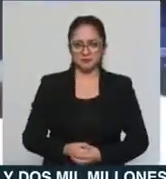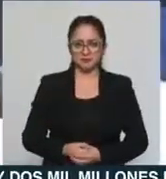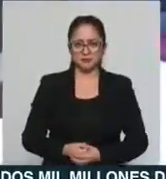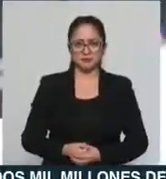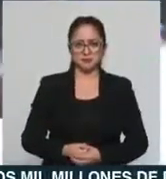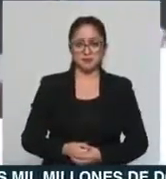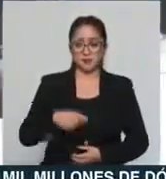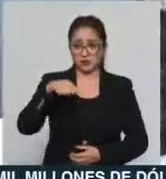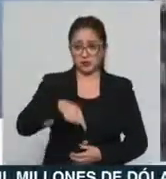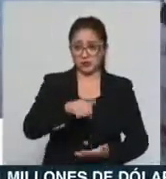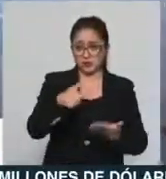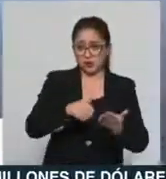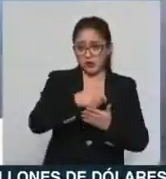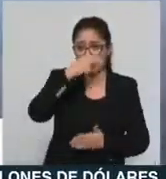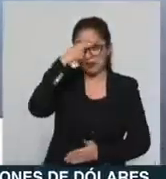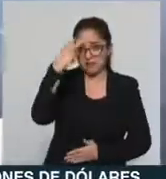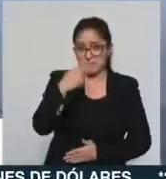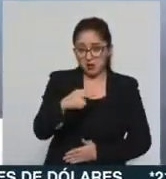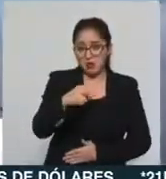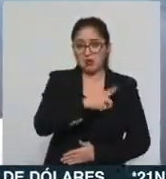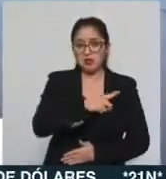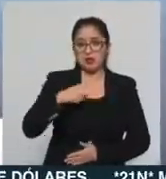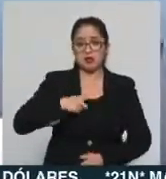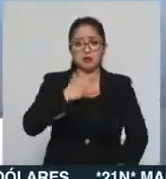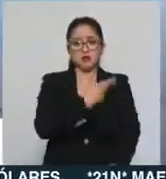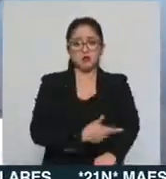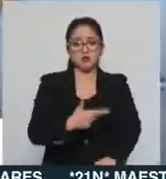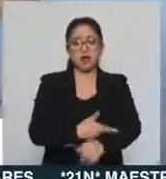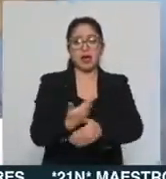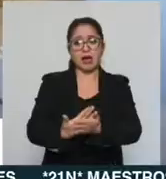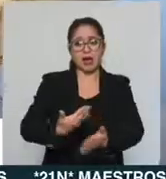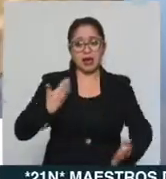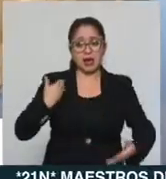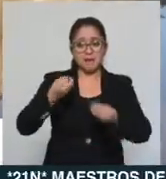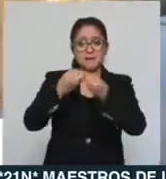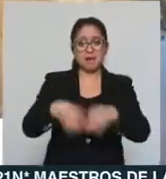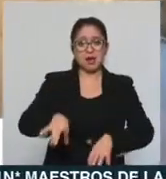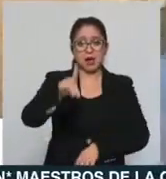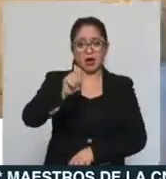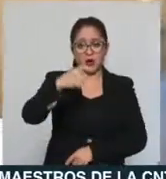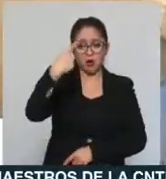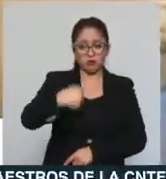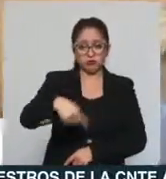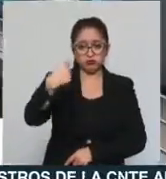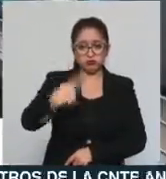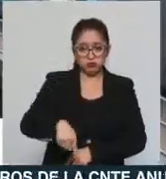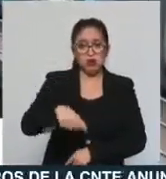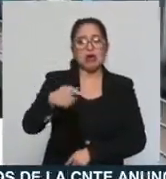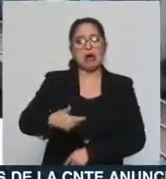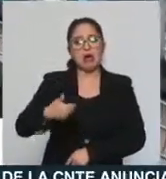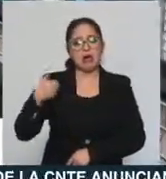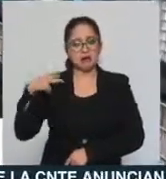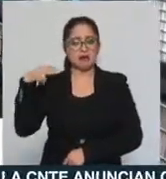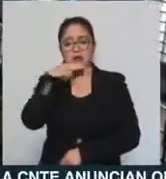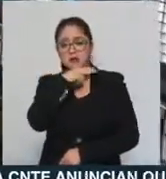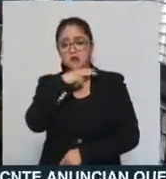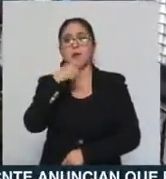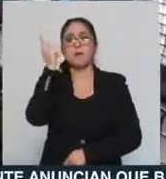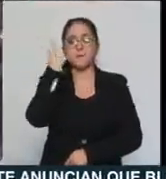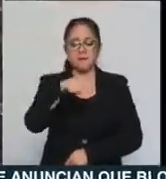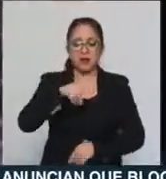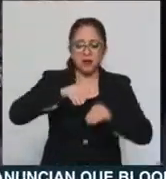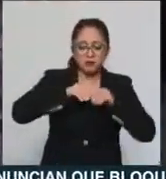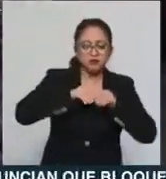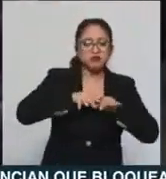En la Ciudad de México se controlarán con mayor eficacia las fugas de agua en la red hidráulica capitalina para mejorar la distribución